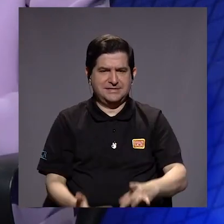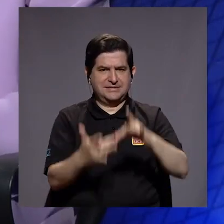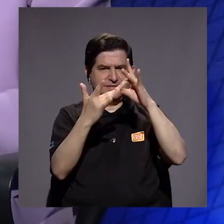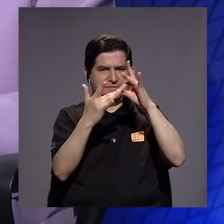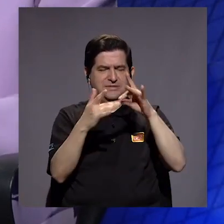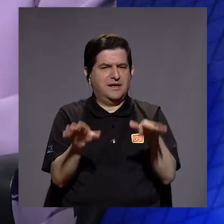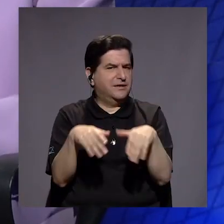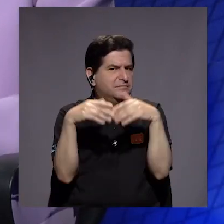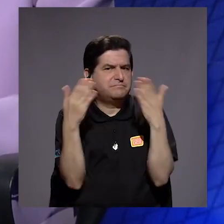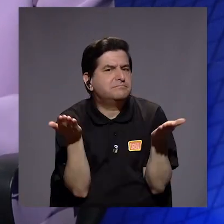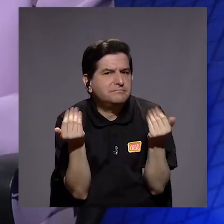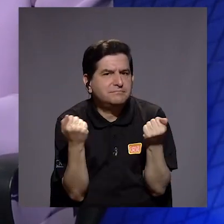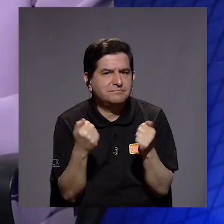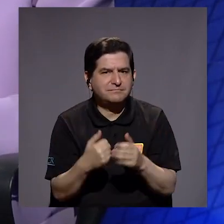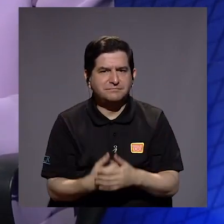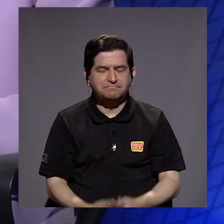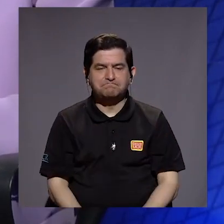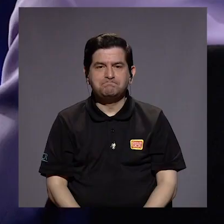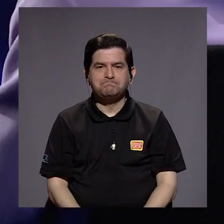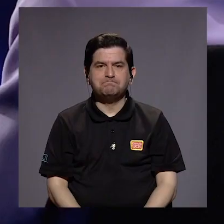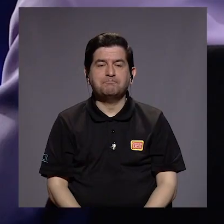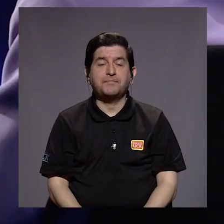la docencia en particular.